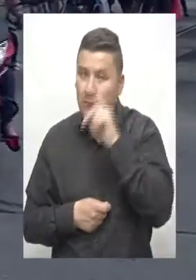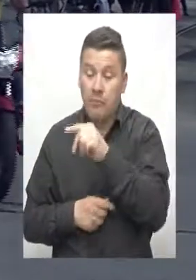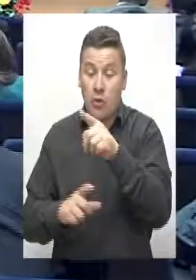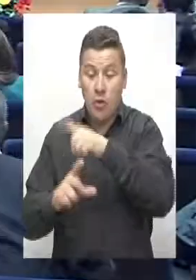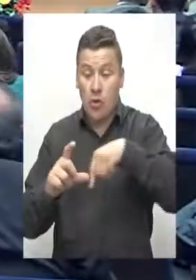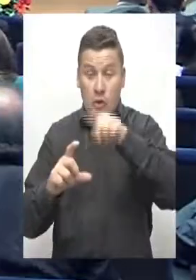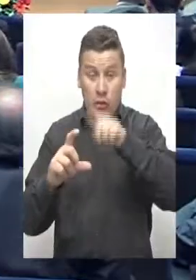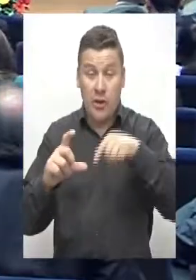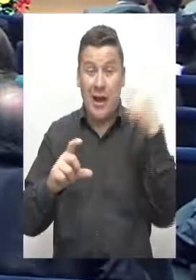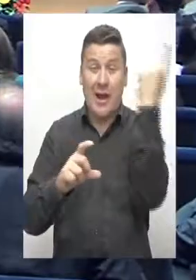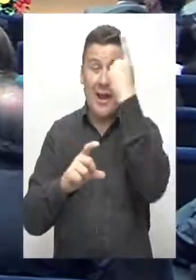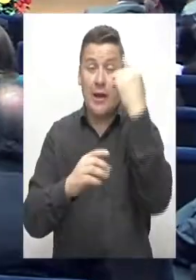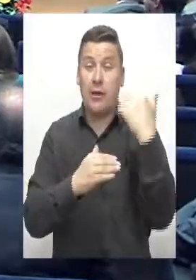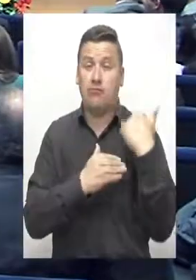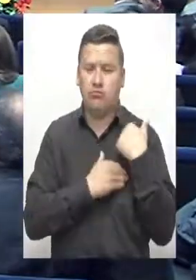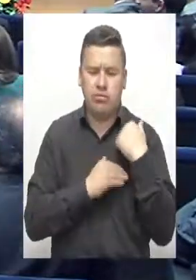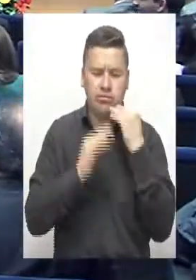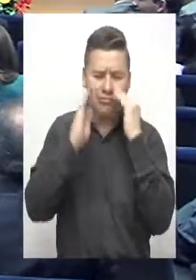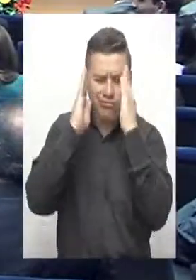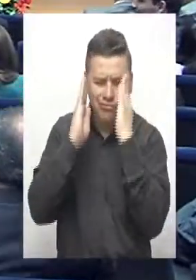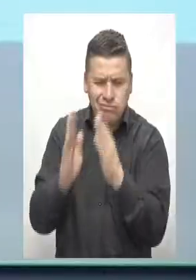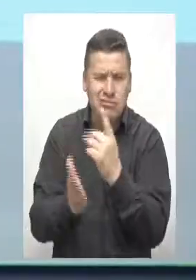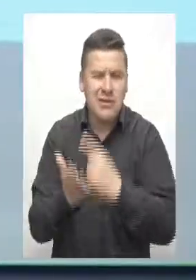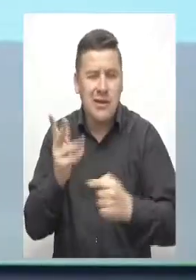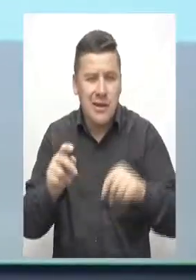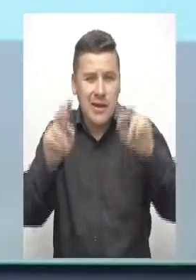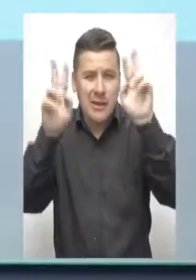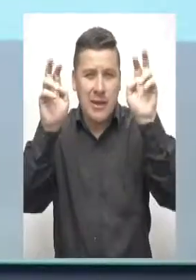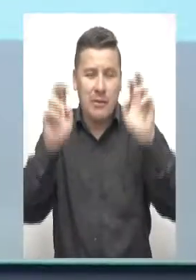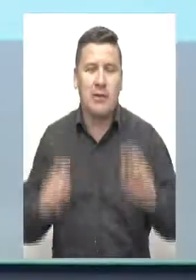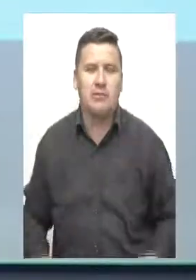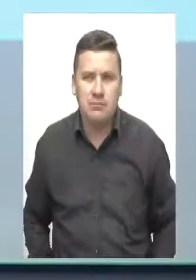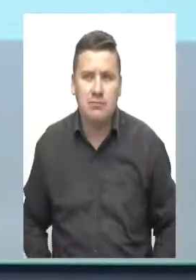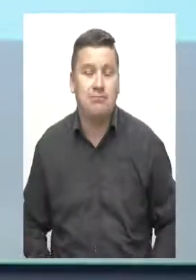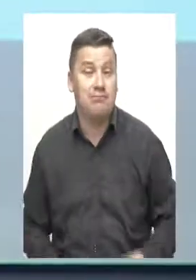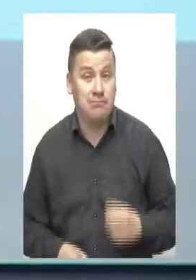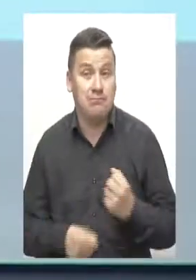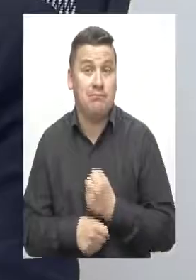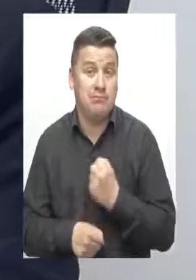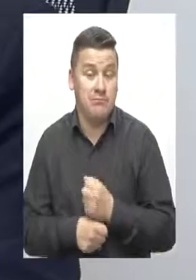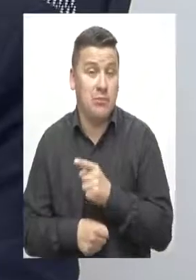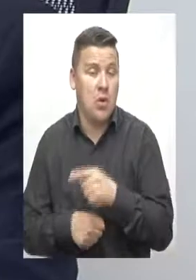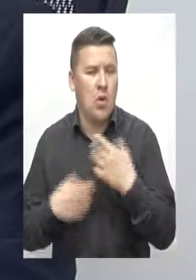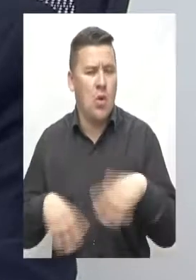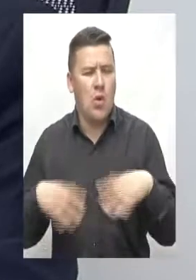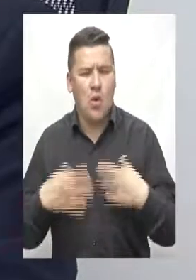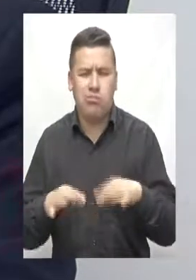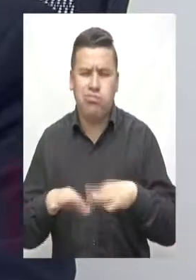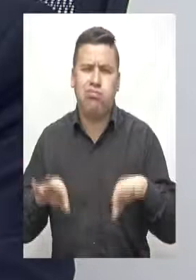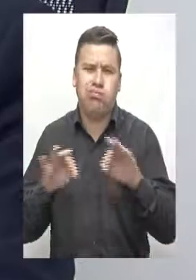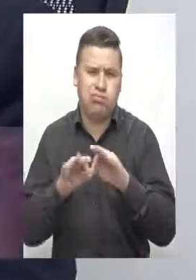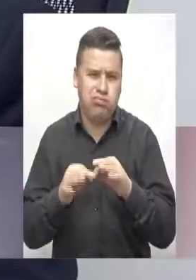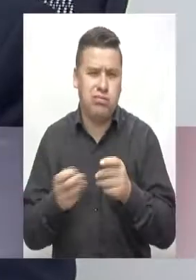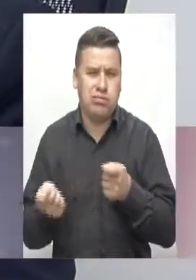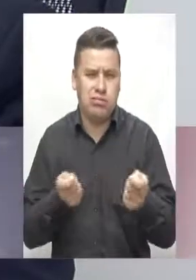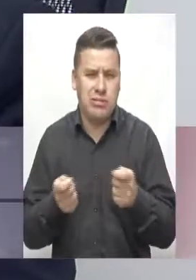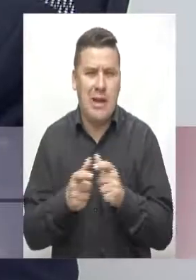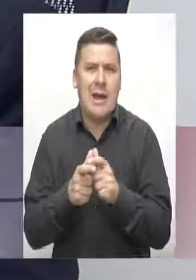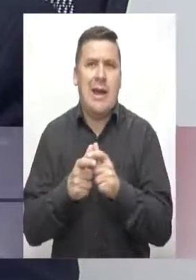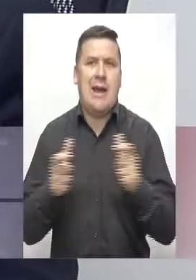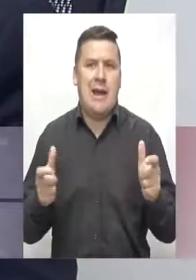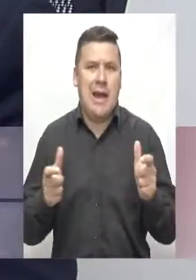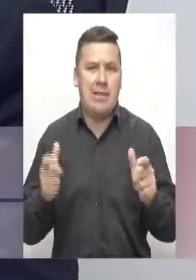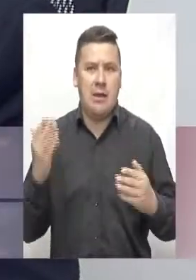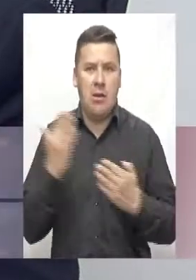unos pocos así lo definió la contraloría general en un estudio que realizó sobre el tema y pero ahora aunque se volvió un negocio muy muy